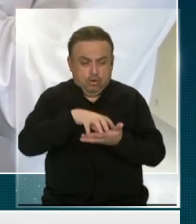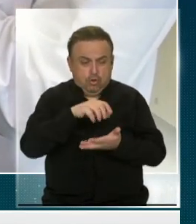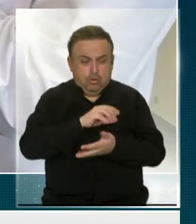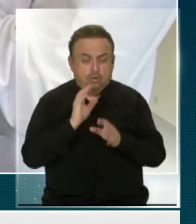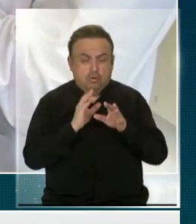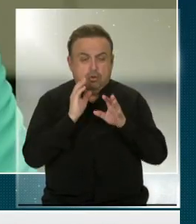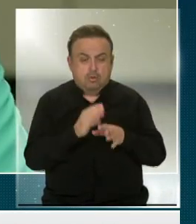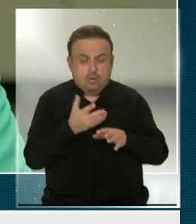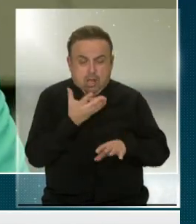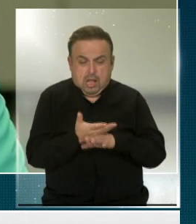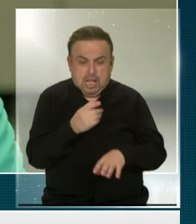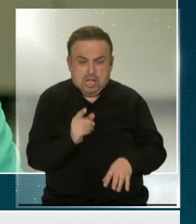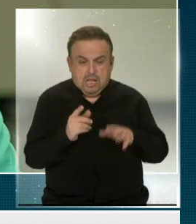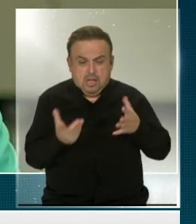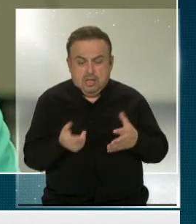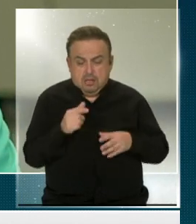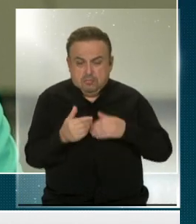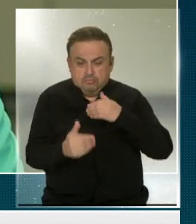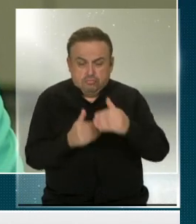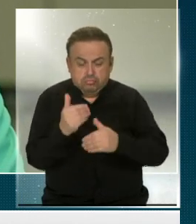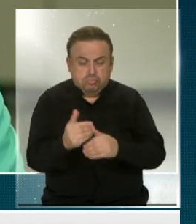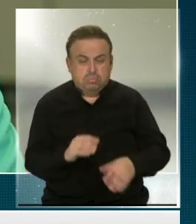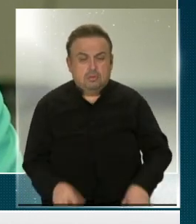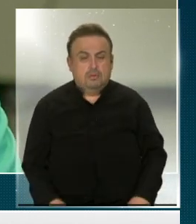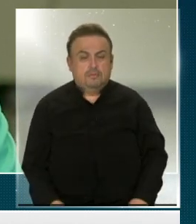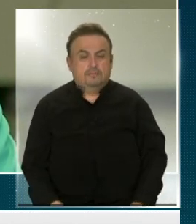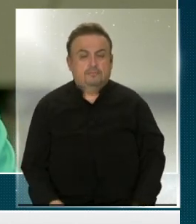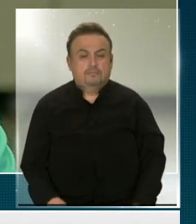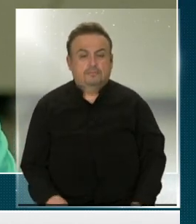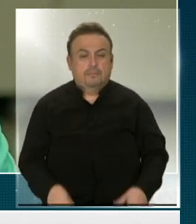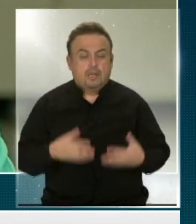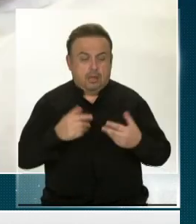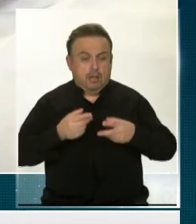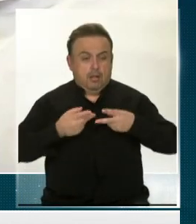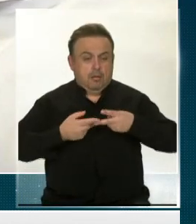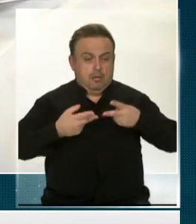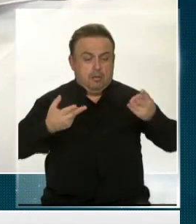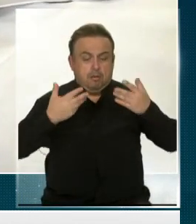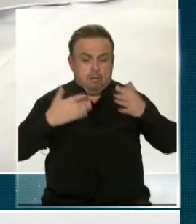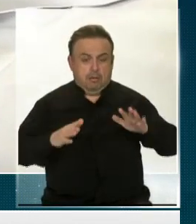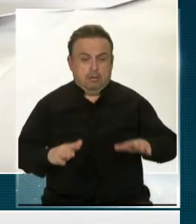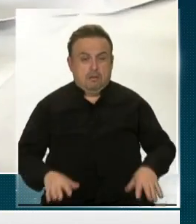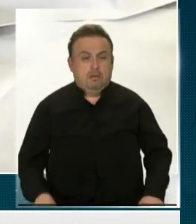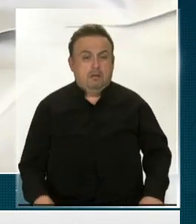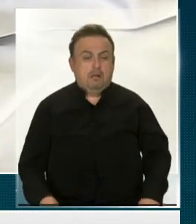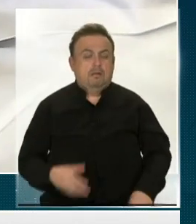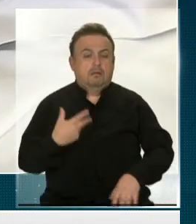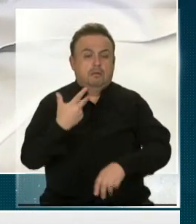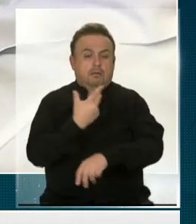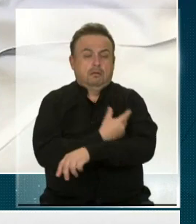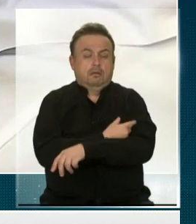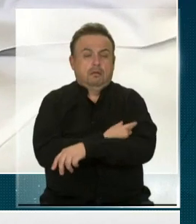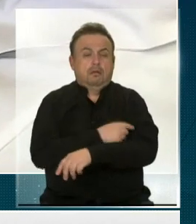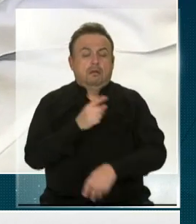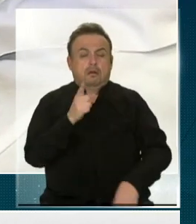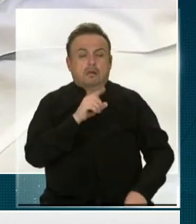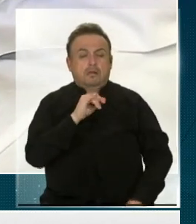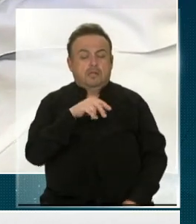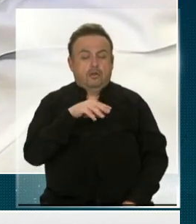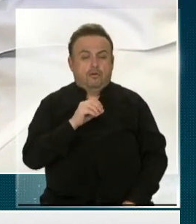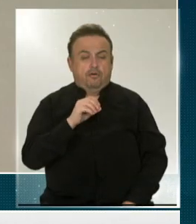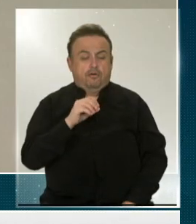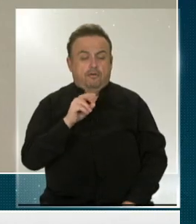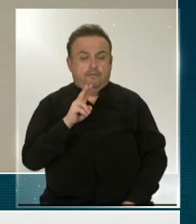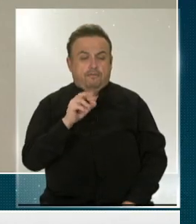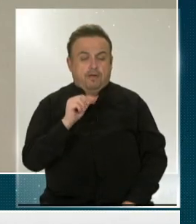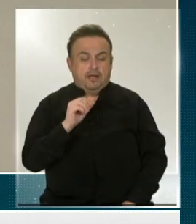de vacunas que están avanzando también esto se ha hecho público no cierto para la vacuna de sinovac en la inercia